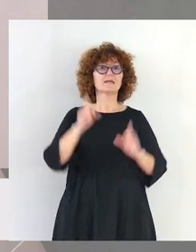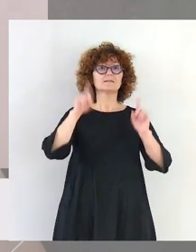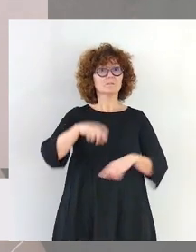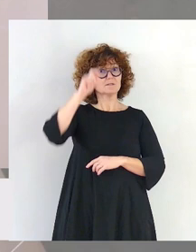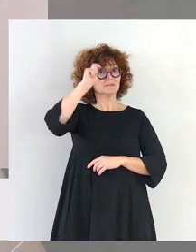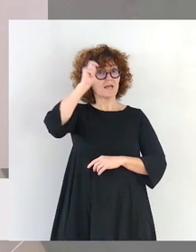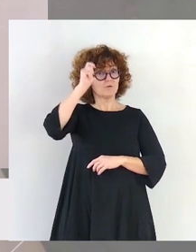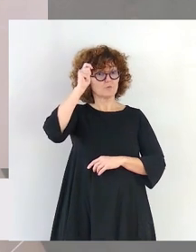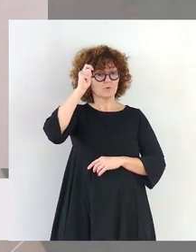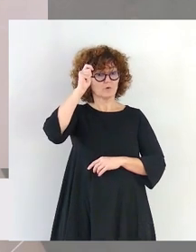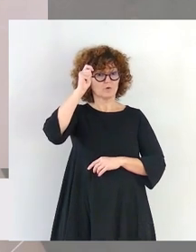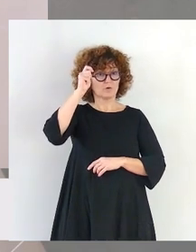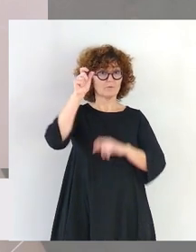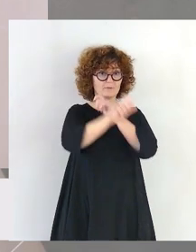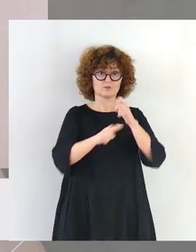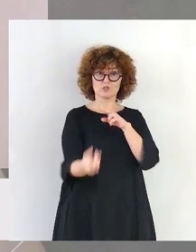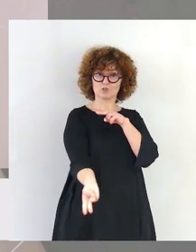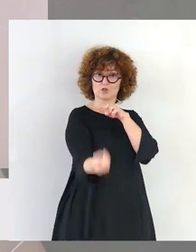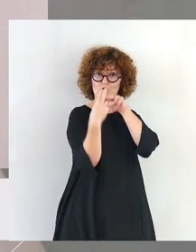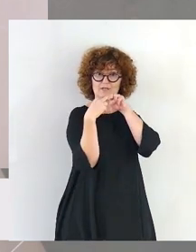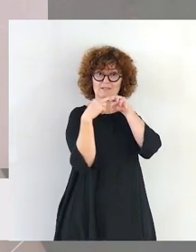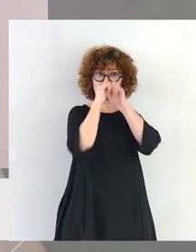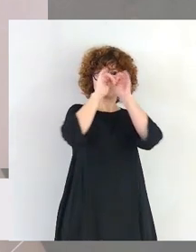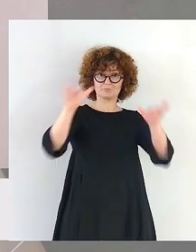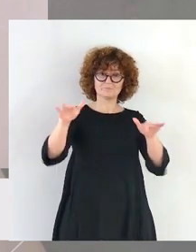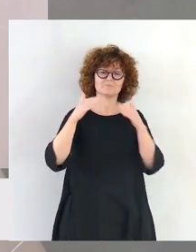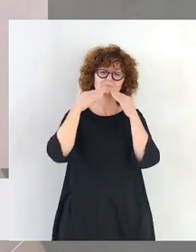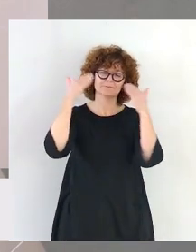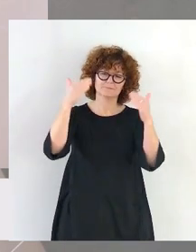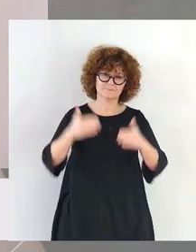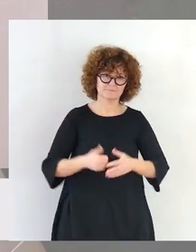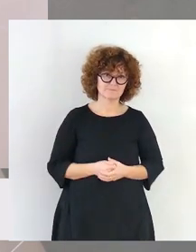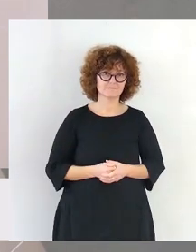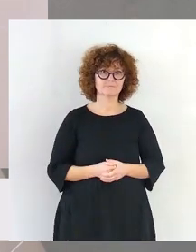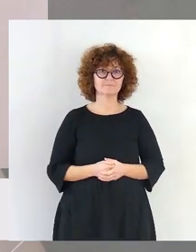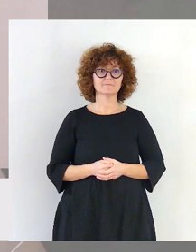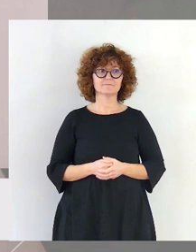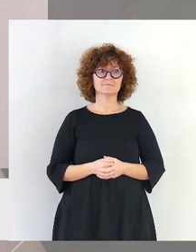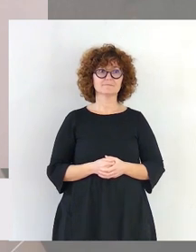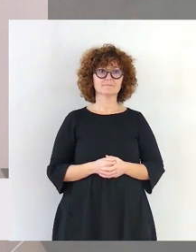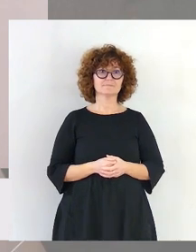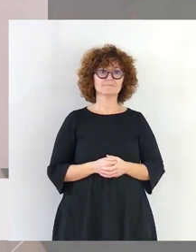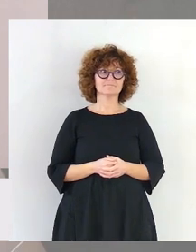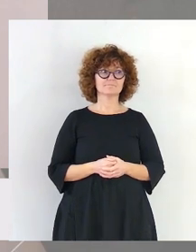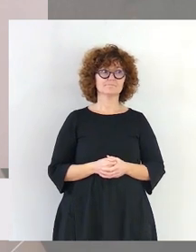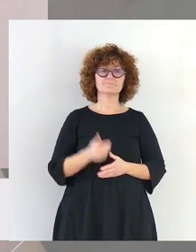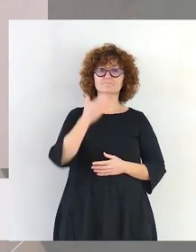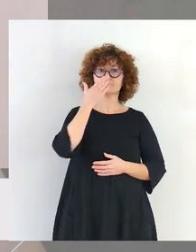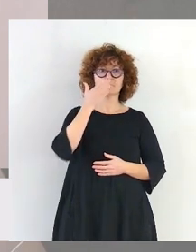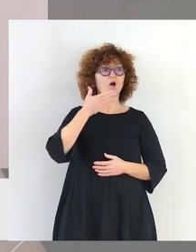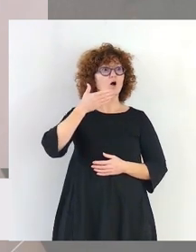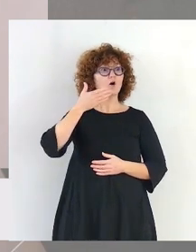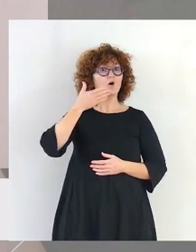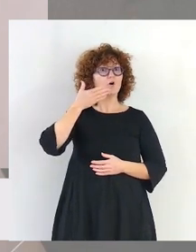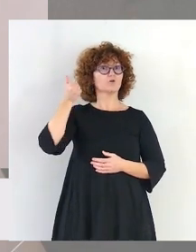todos los que tenemos aquí conectados desde las redes Muchas gracias por acompañarnos Es realmente un gran honor para